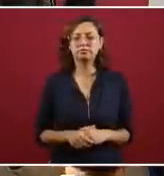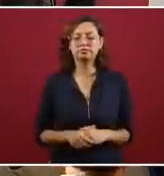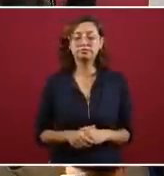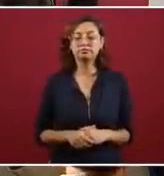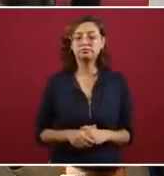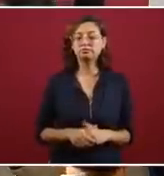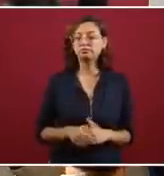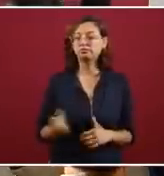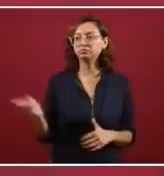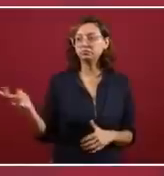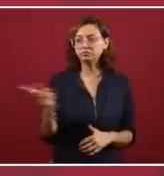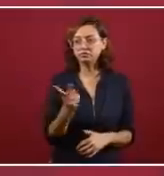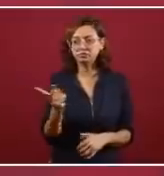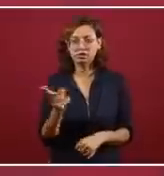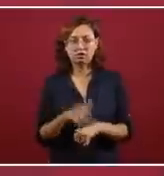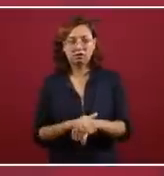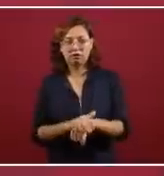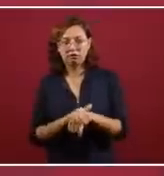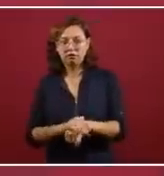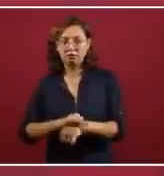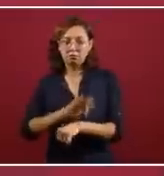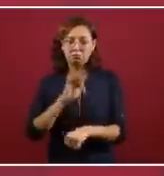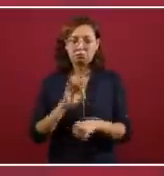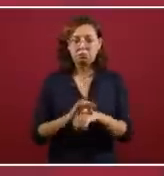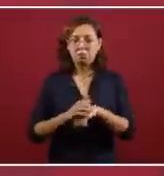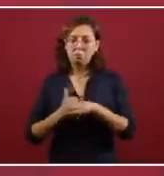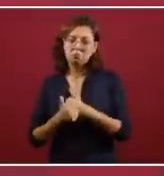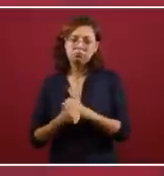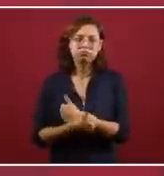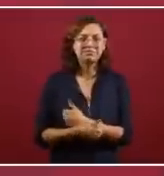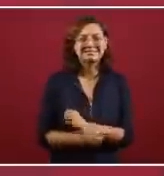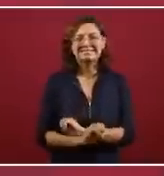protegen a nadie, no se prestan